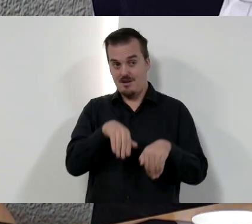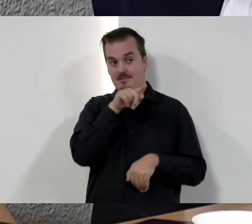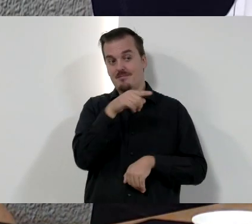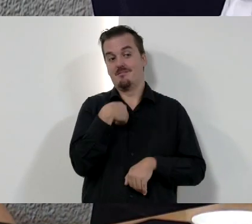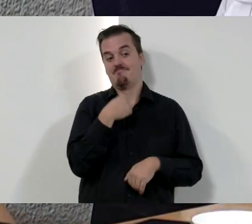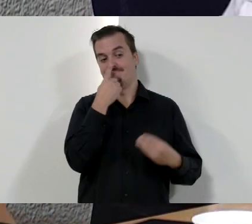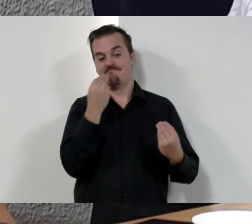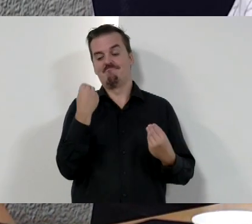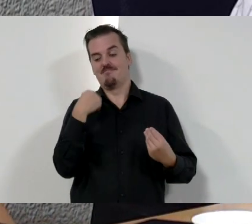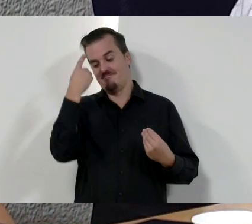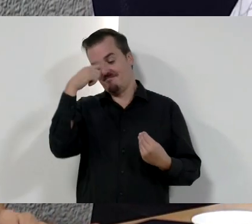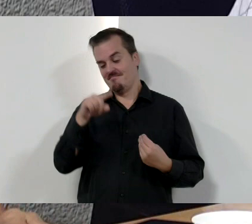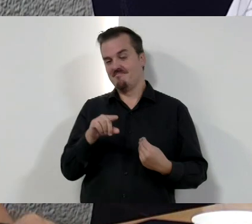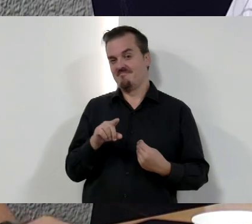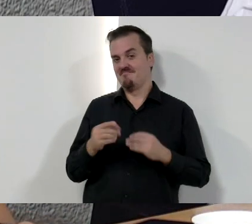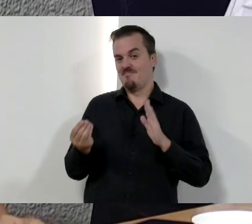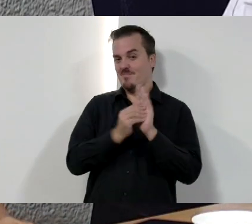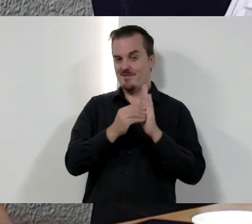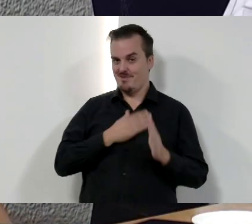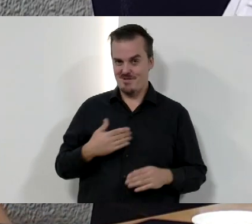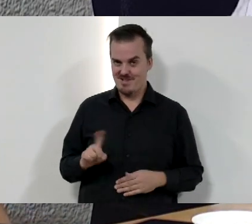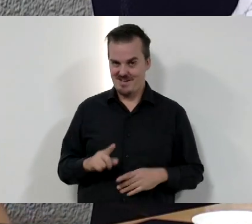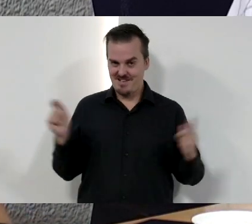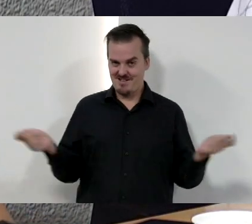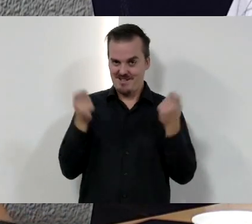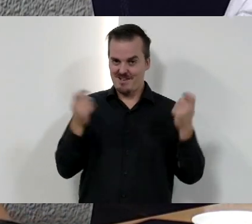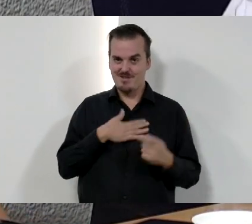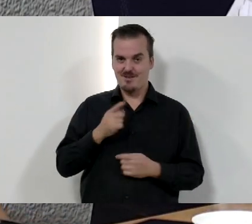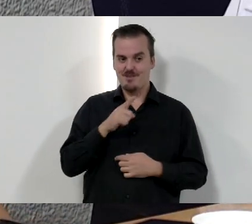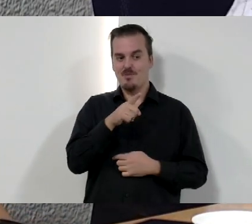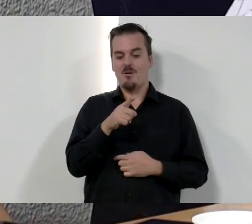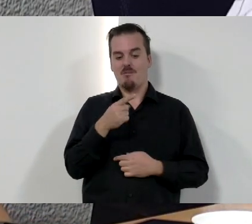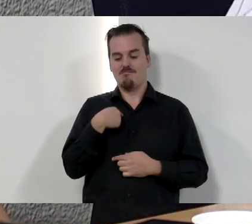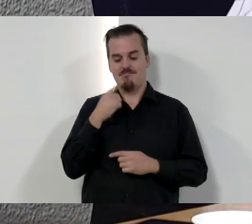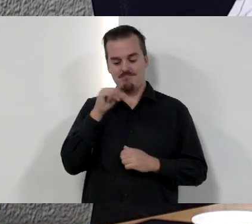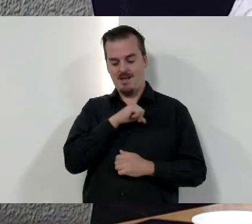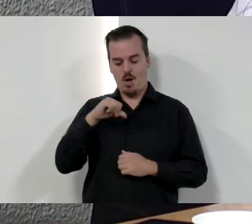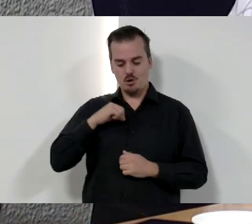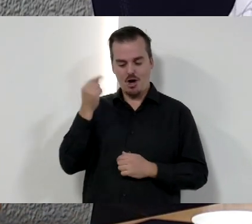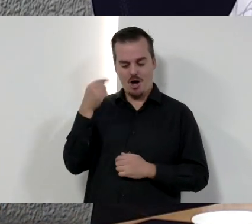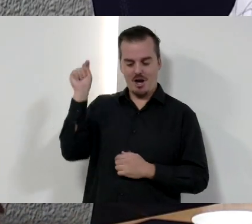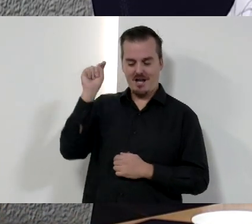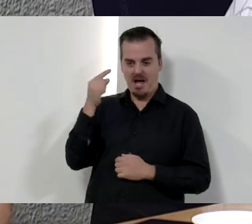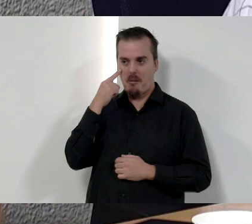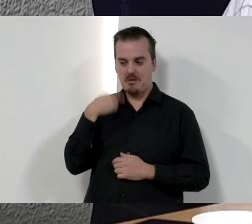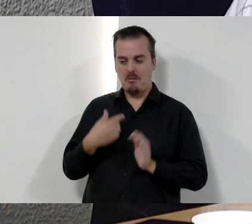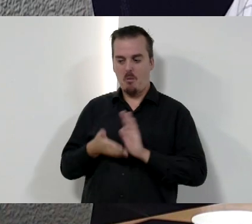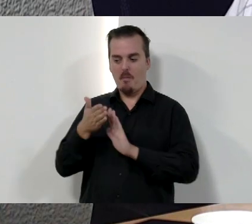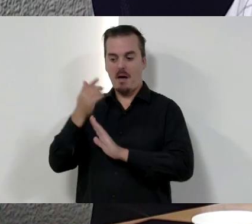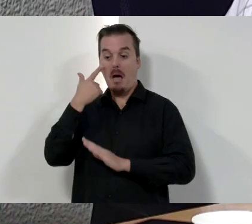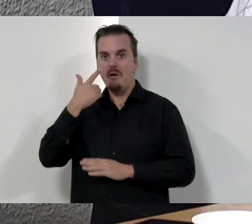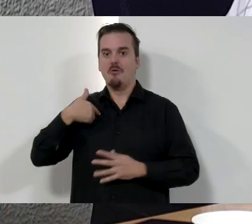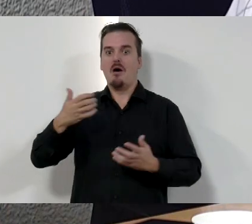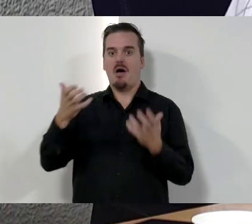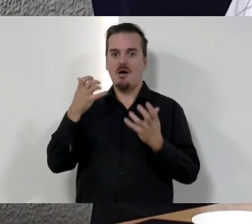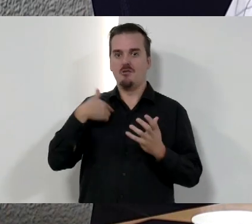o el grupo del Partido Popular, ya mismo se ha autocorregido y ha dicho, ¿a dónde vamos? Cuidado, que a ver si vamos a ganar y vamos a